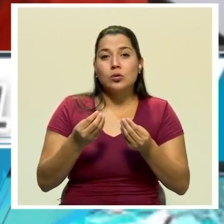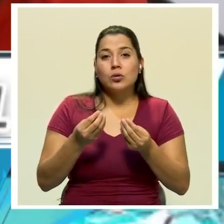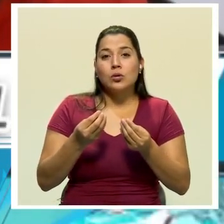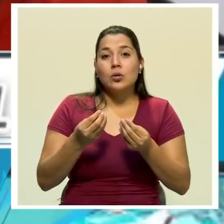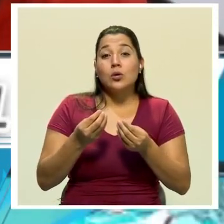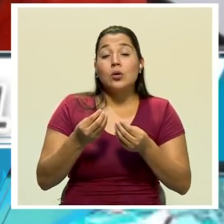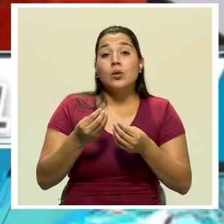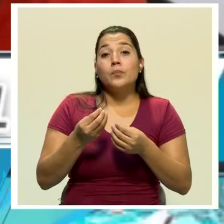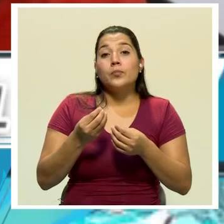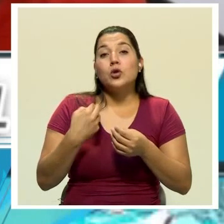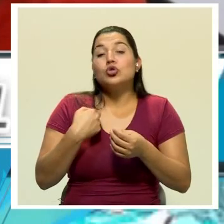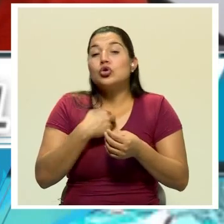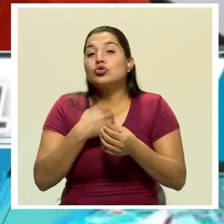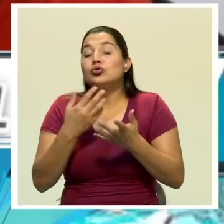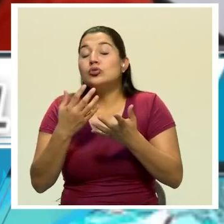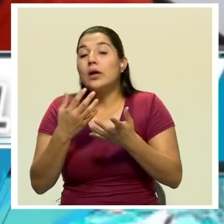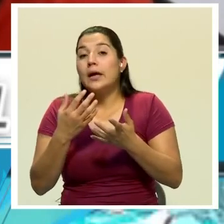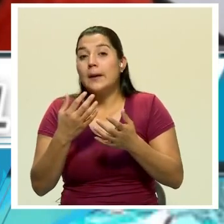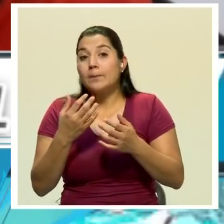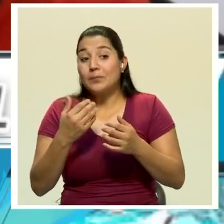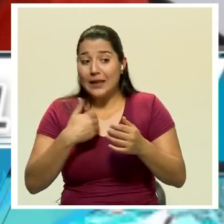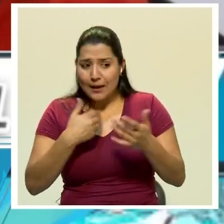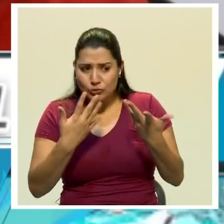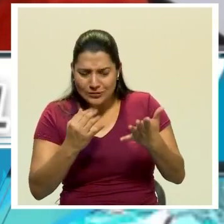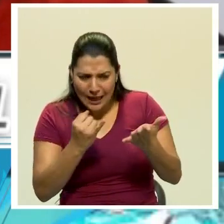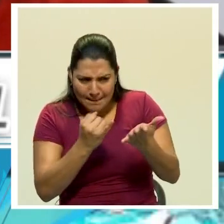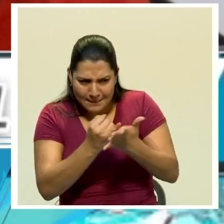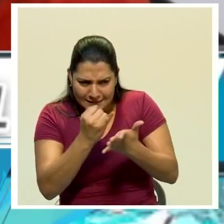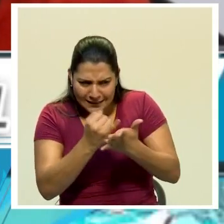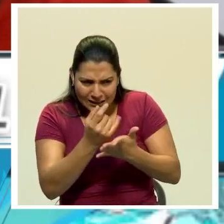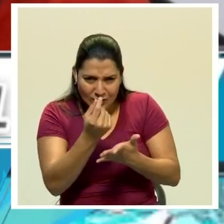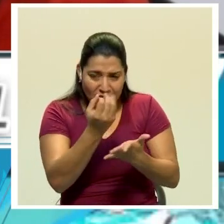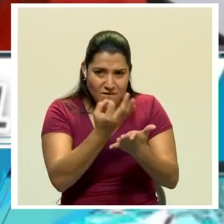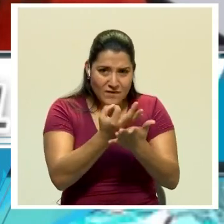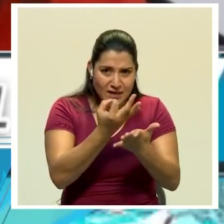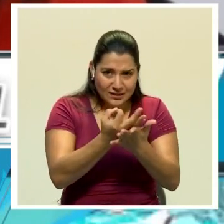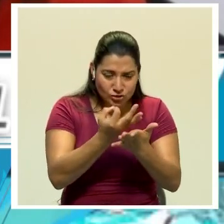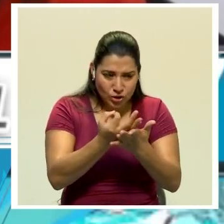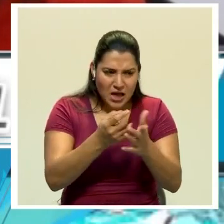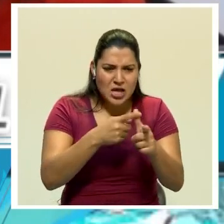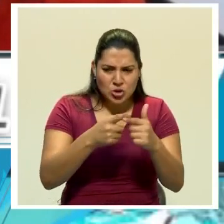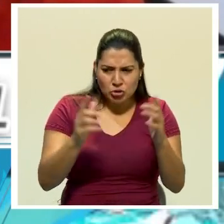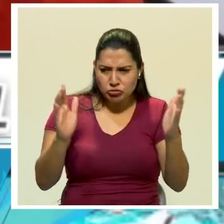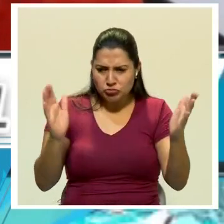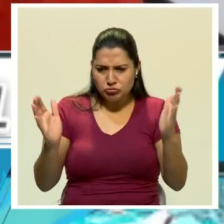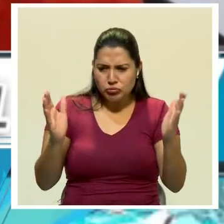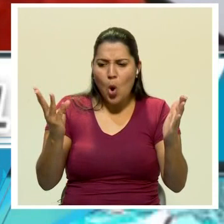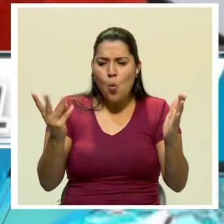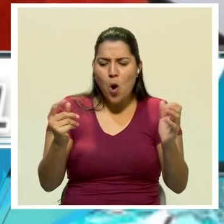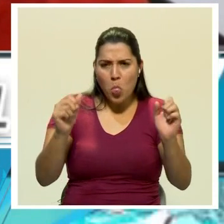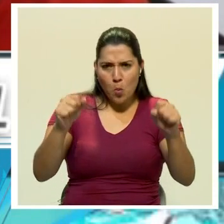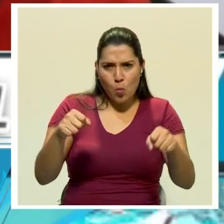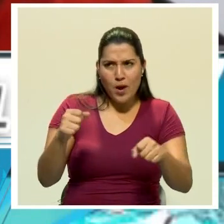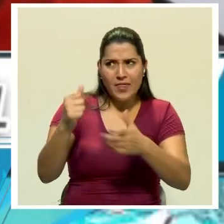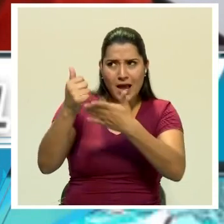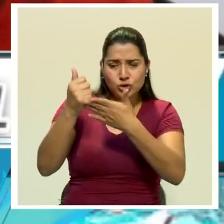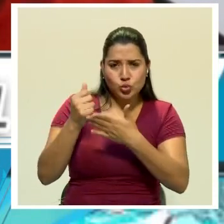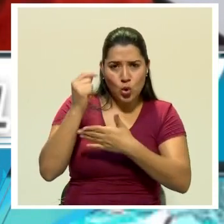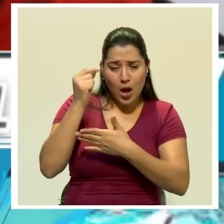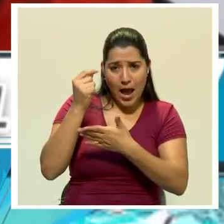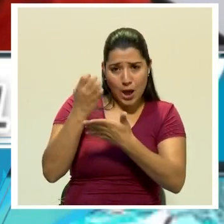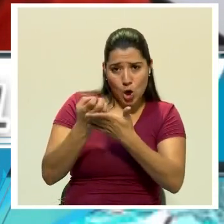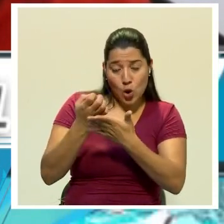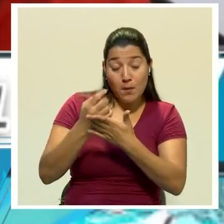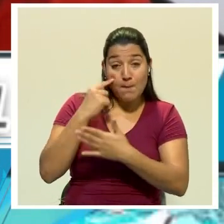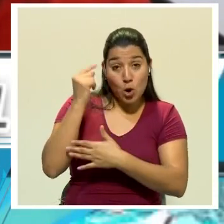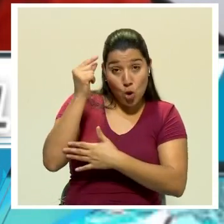donde tenemos rangos amplios de cuánto puede ser ese subsidio para nosotros poder